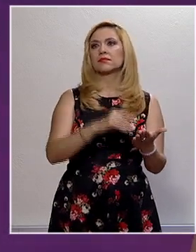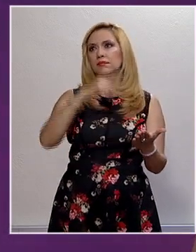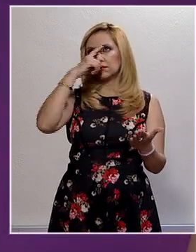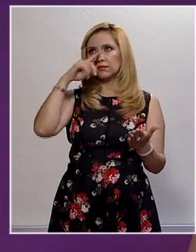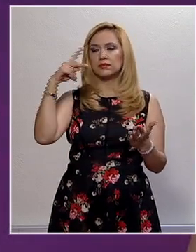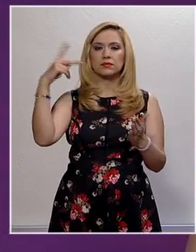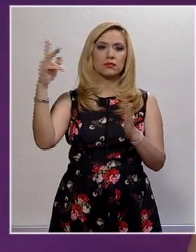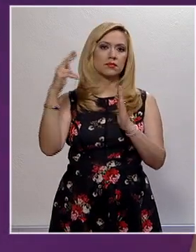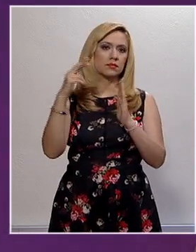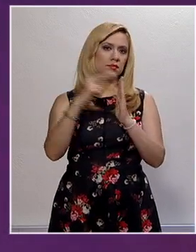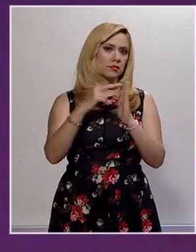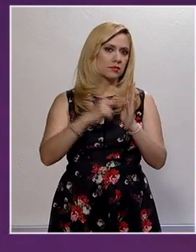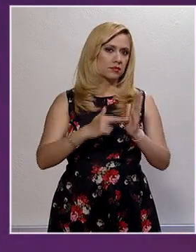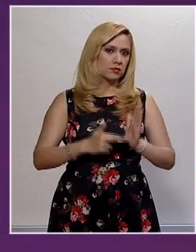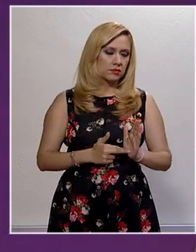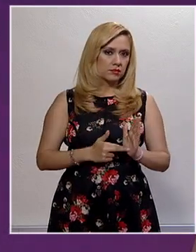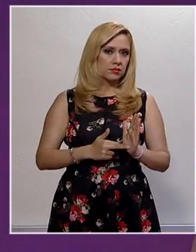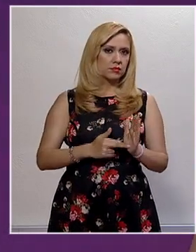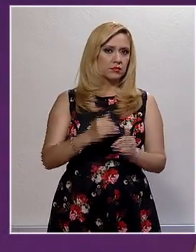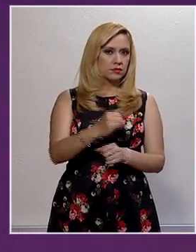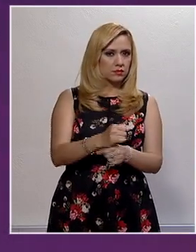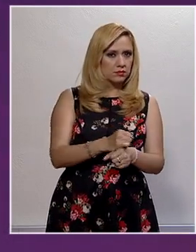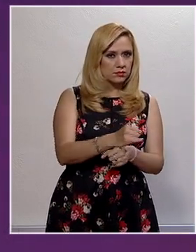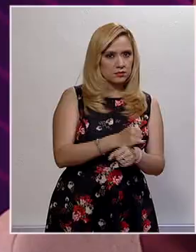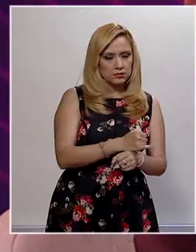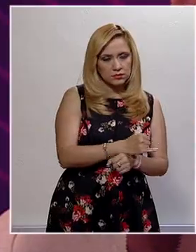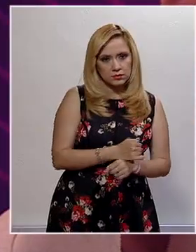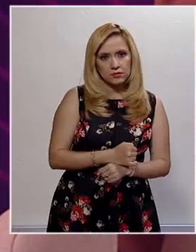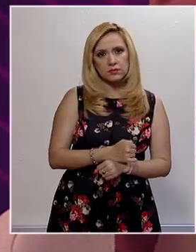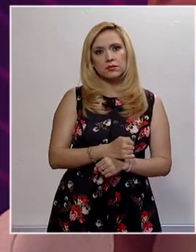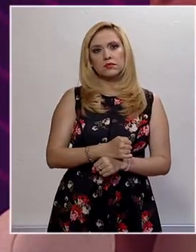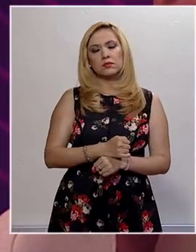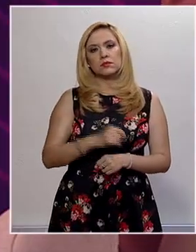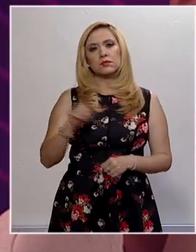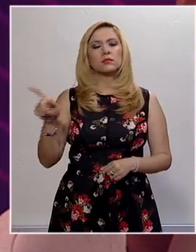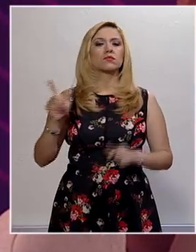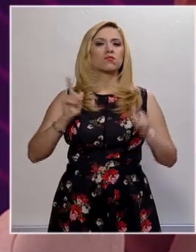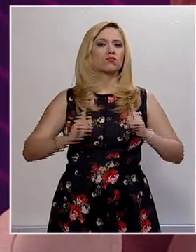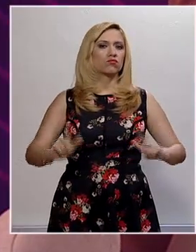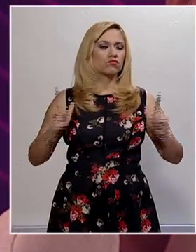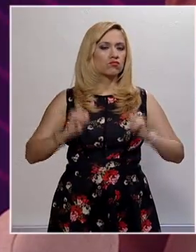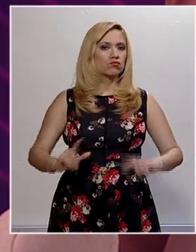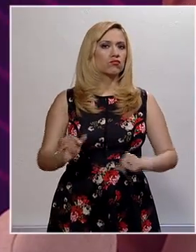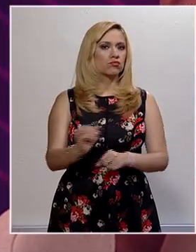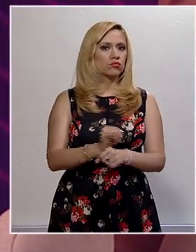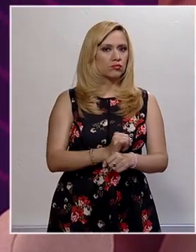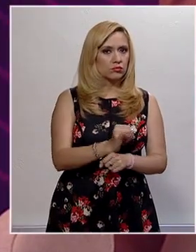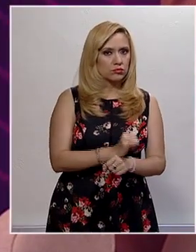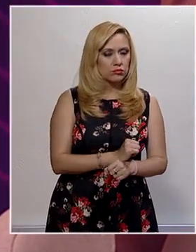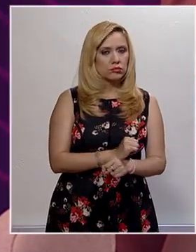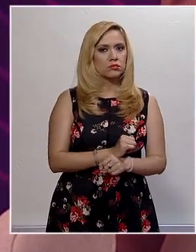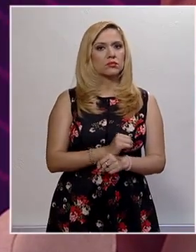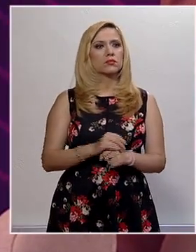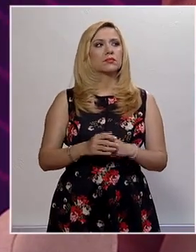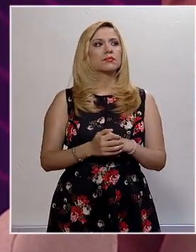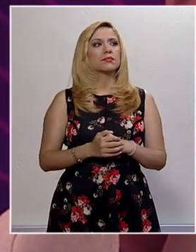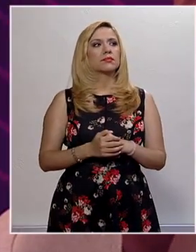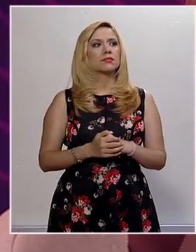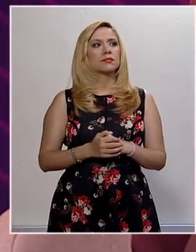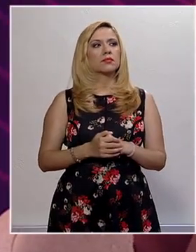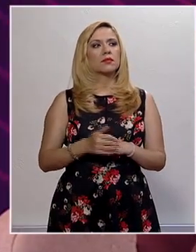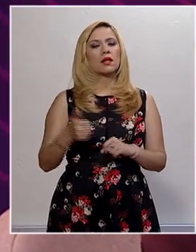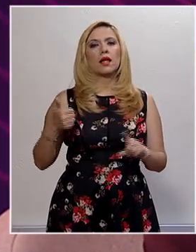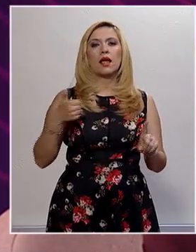protocolos, manuales de investigación, criterios ministeriales de investigación a